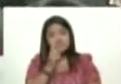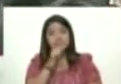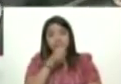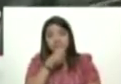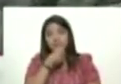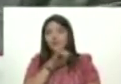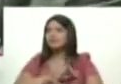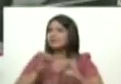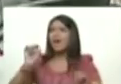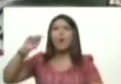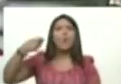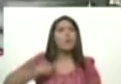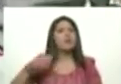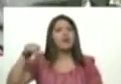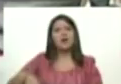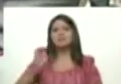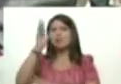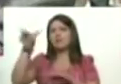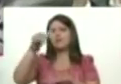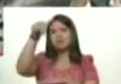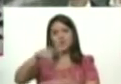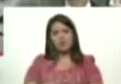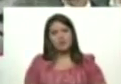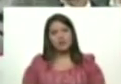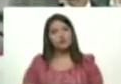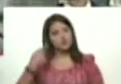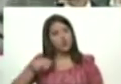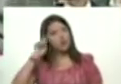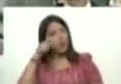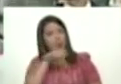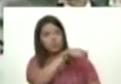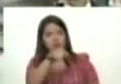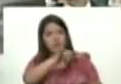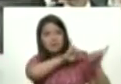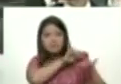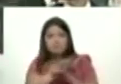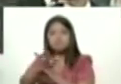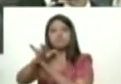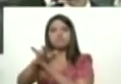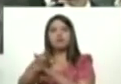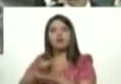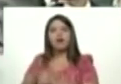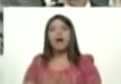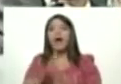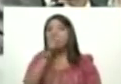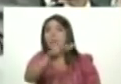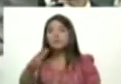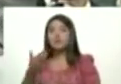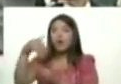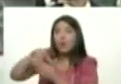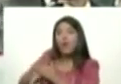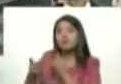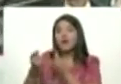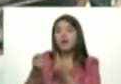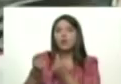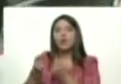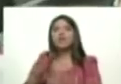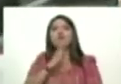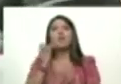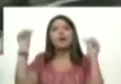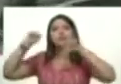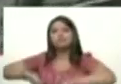de esta Asamblea Nacional, la traición que ustedes hicieron a los ahorristas en la crisis bancaria de los